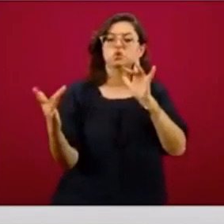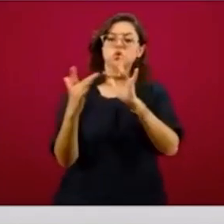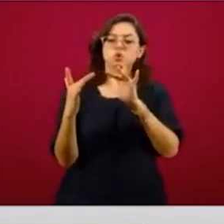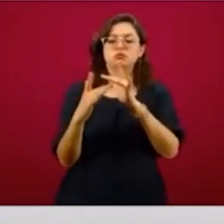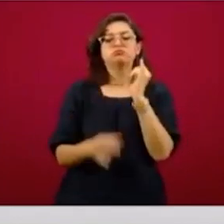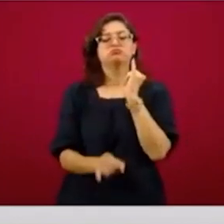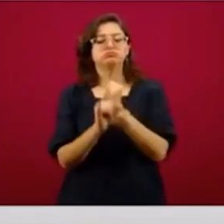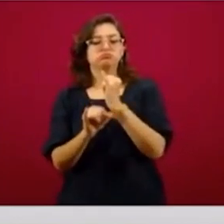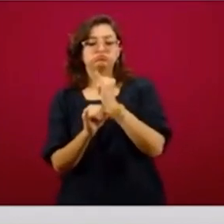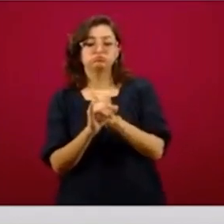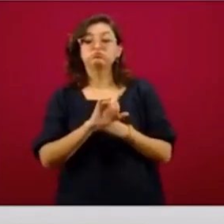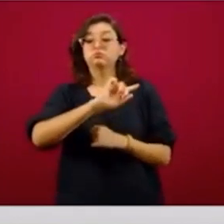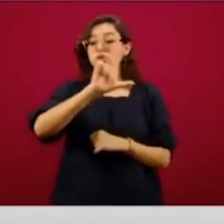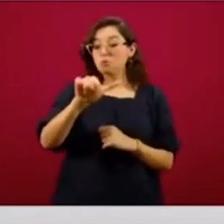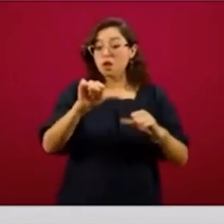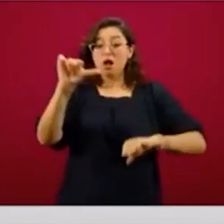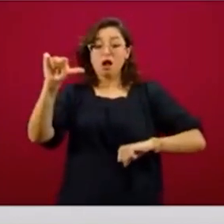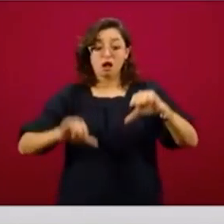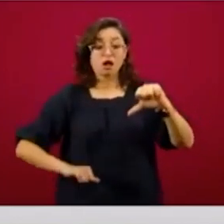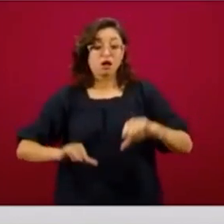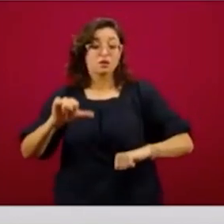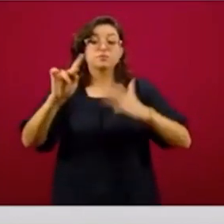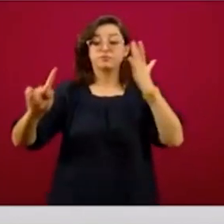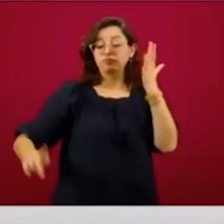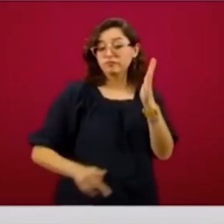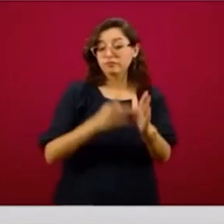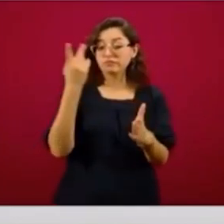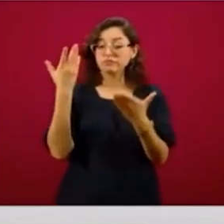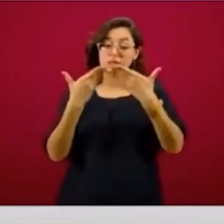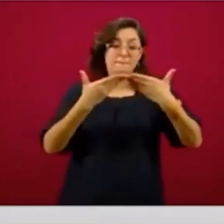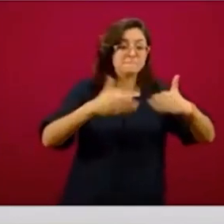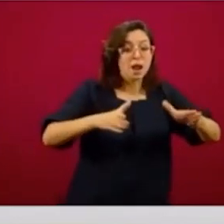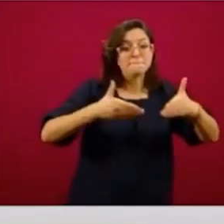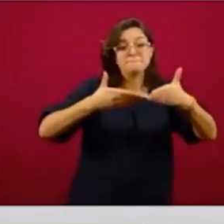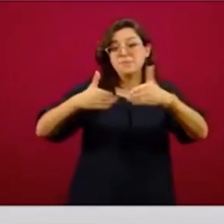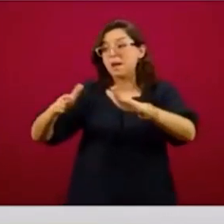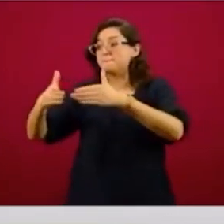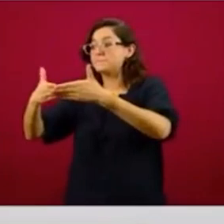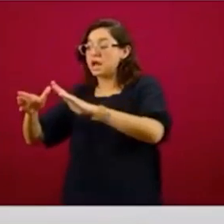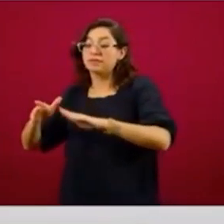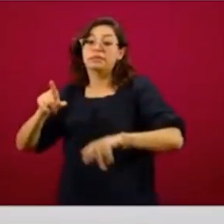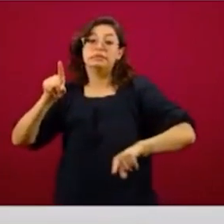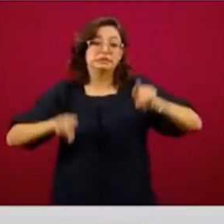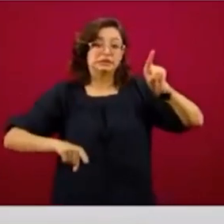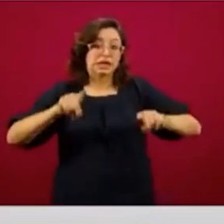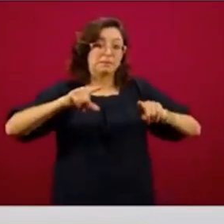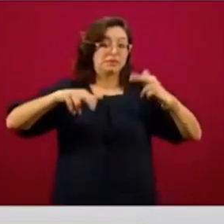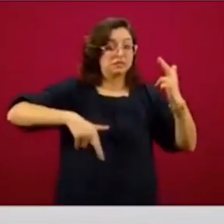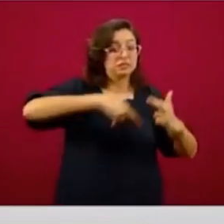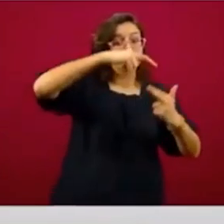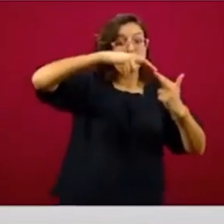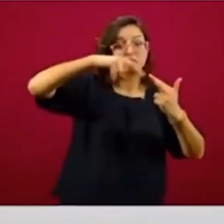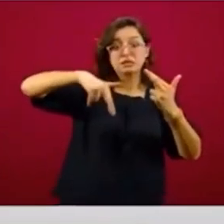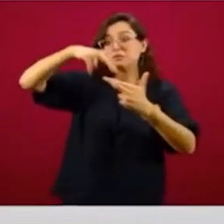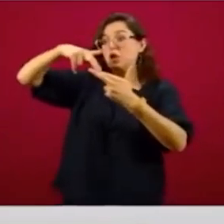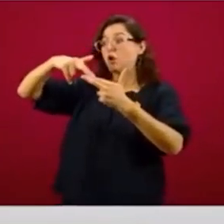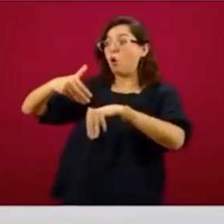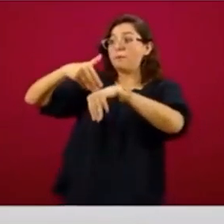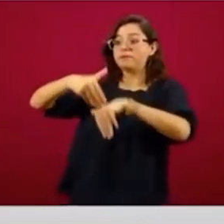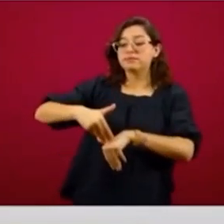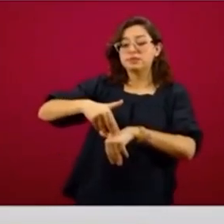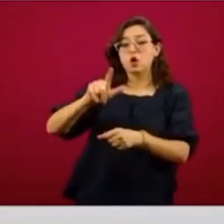y una vez que inicien las actividades según la región del país y atendiendo al semáforo y a las